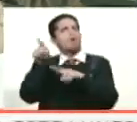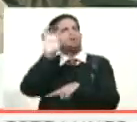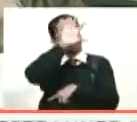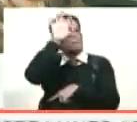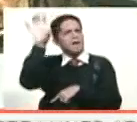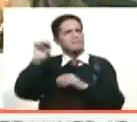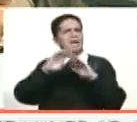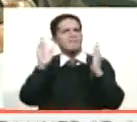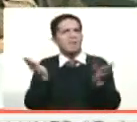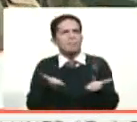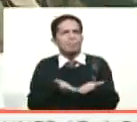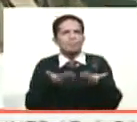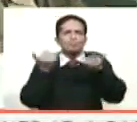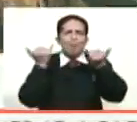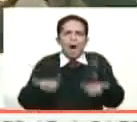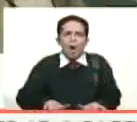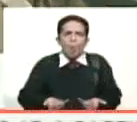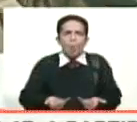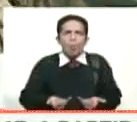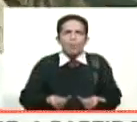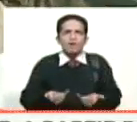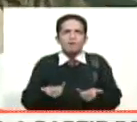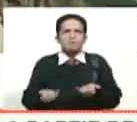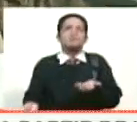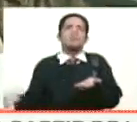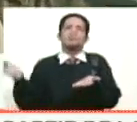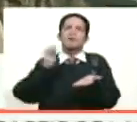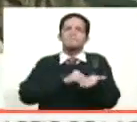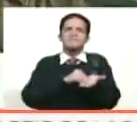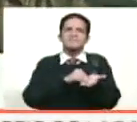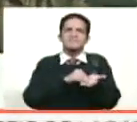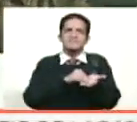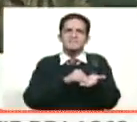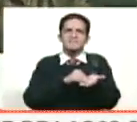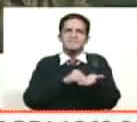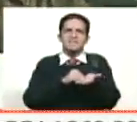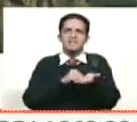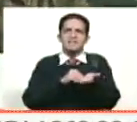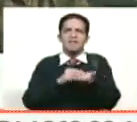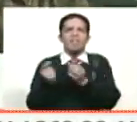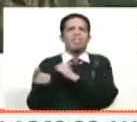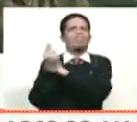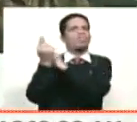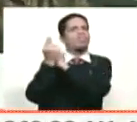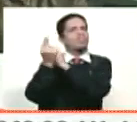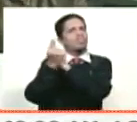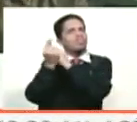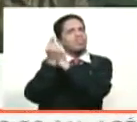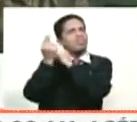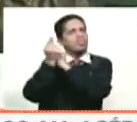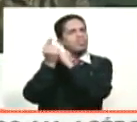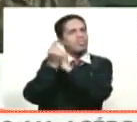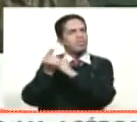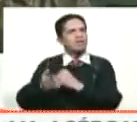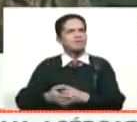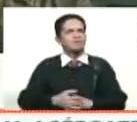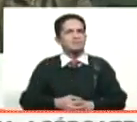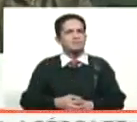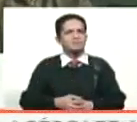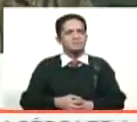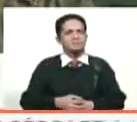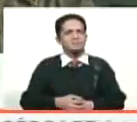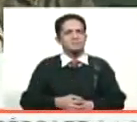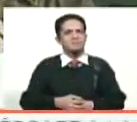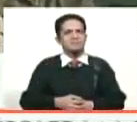mundo que hoy nuevamente nos agreden y nos amenazan.